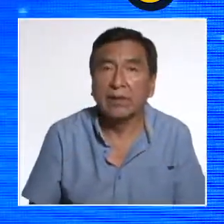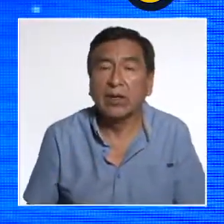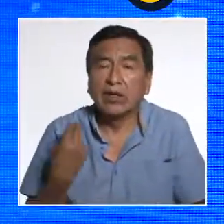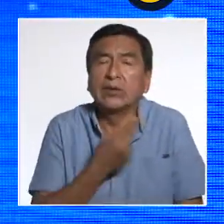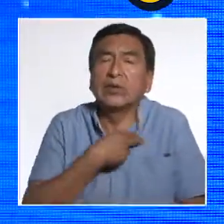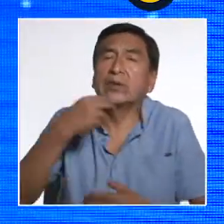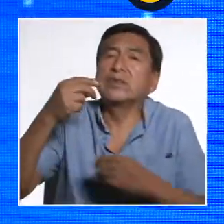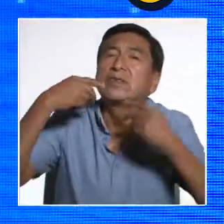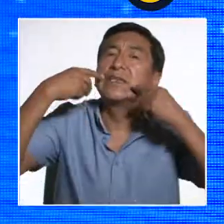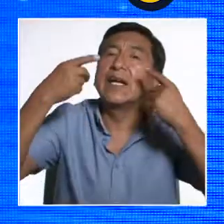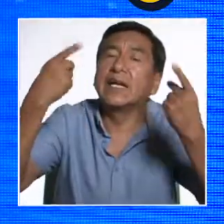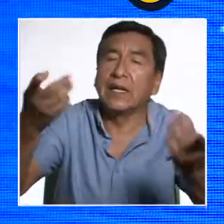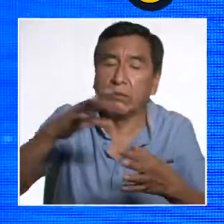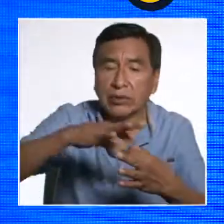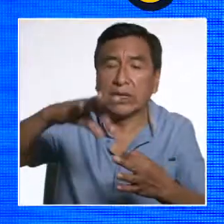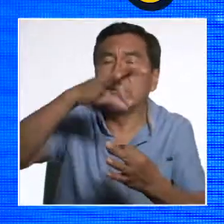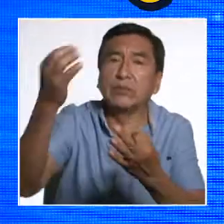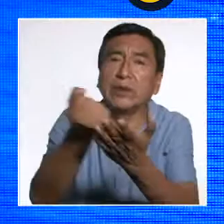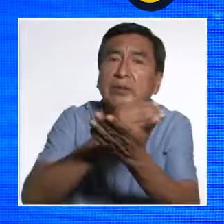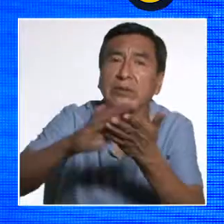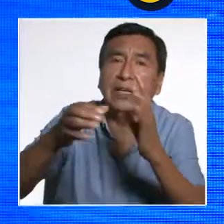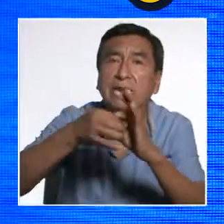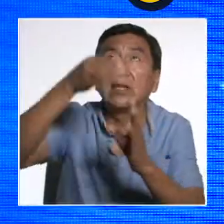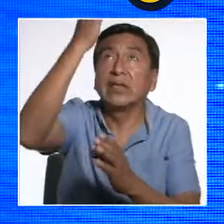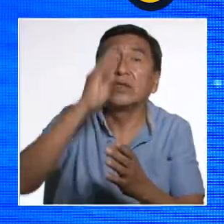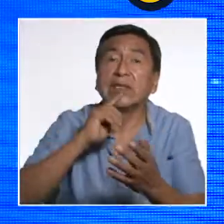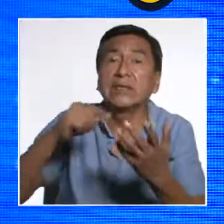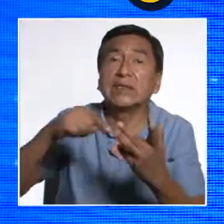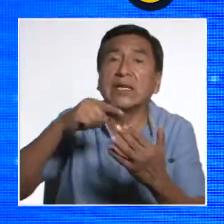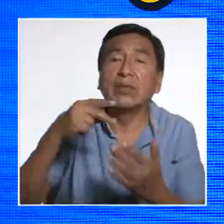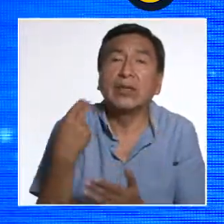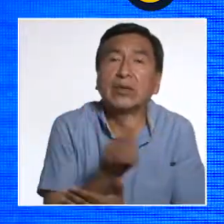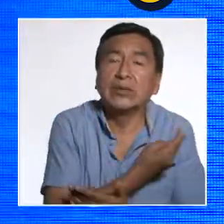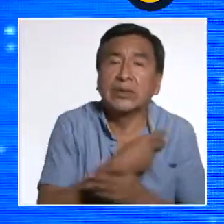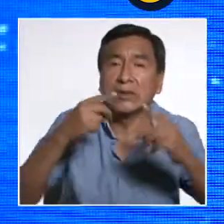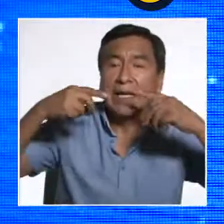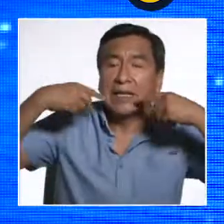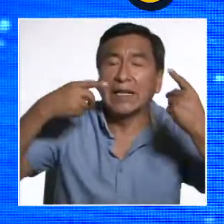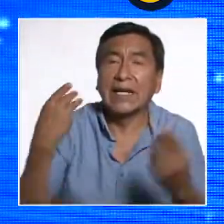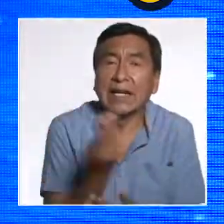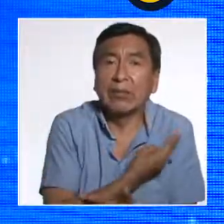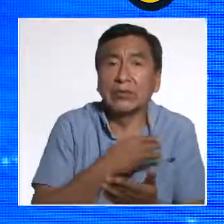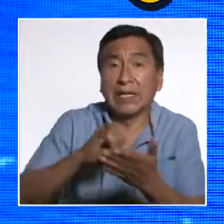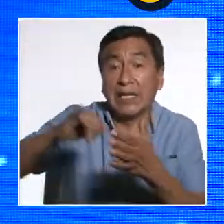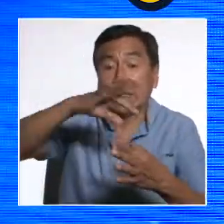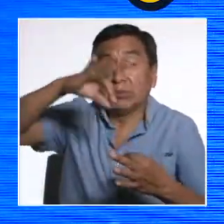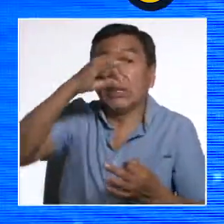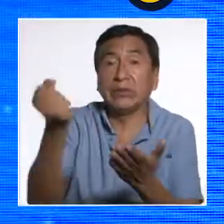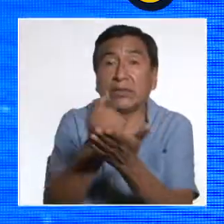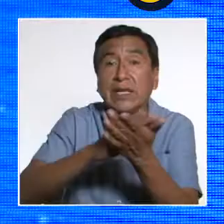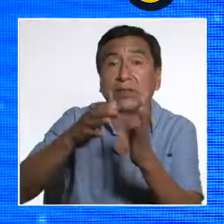nosotros declaramos que el Espíritu Santo de Dios está aquí en medio de nosotros. Nosotros declaramos que el Espíritu Santo de Dios se